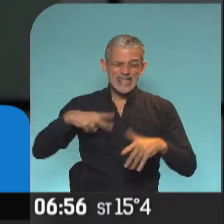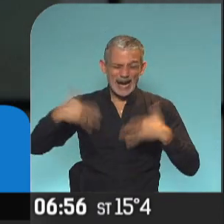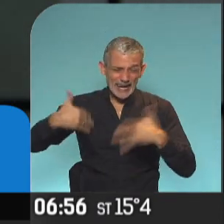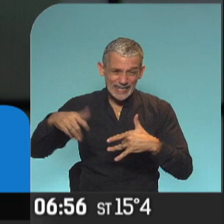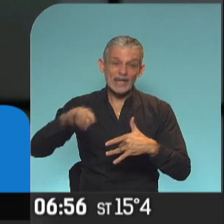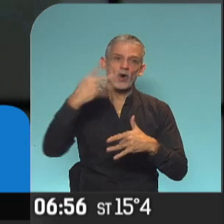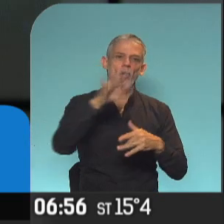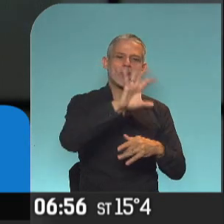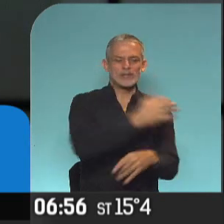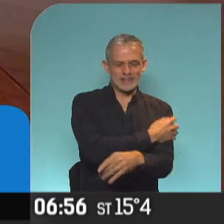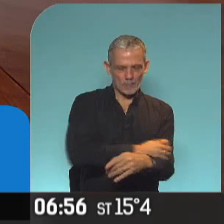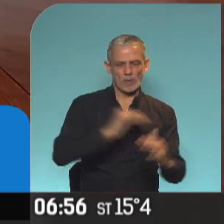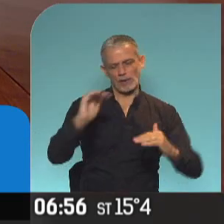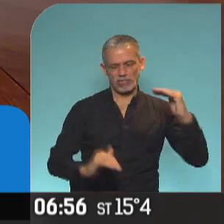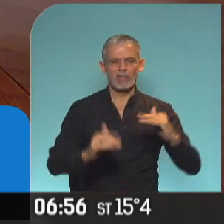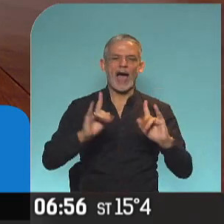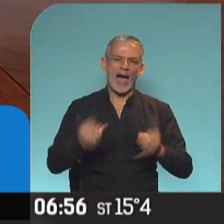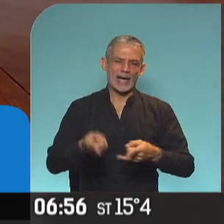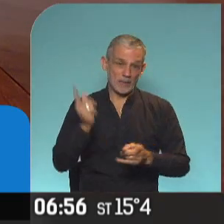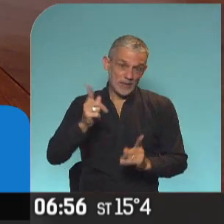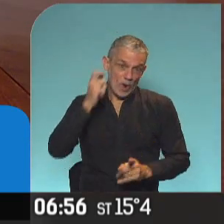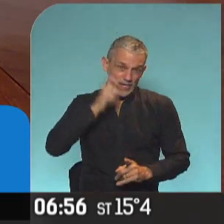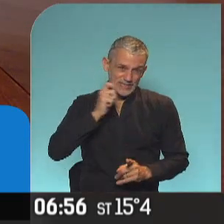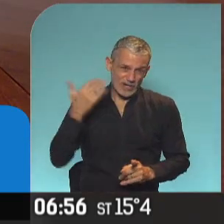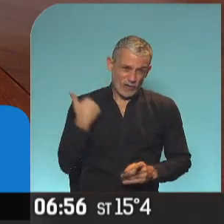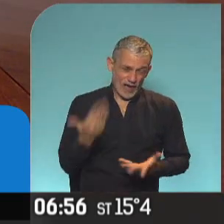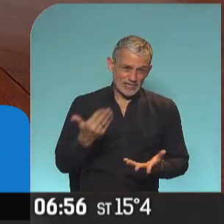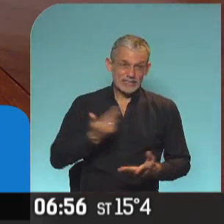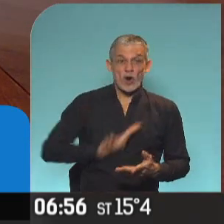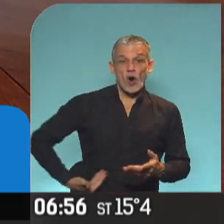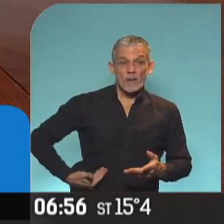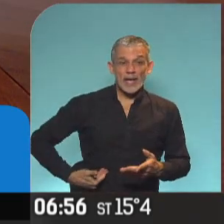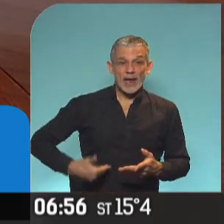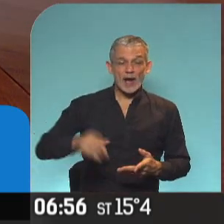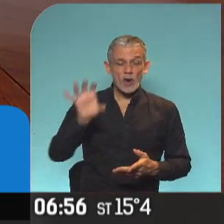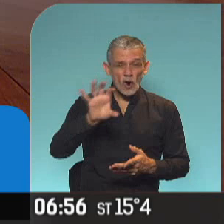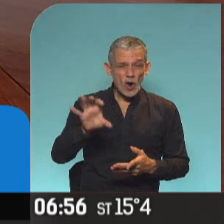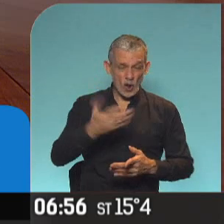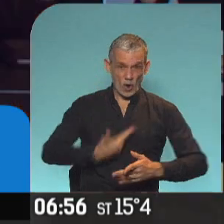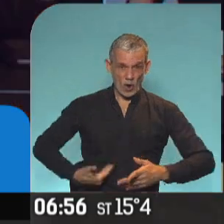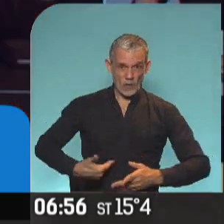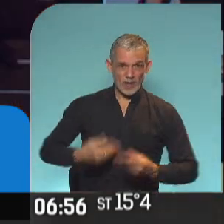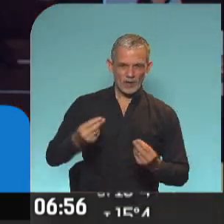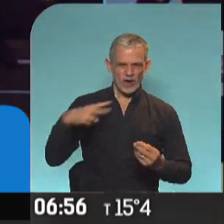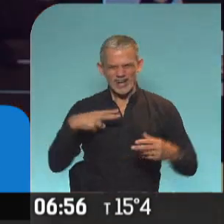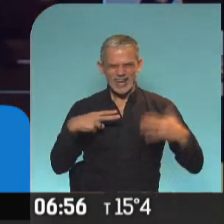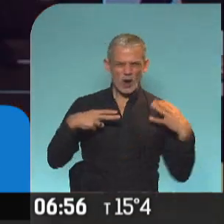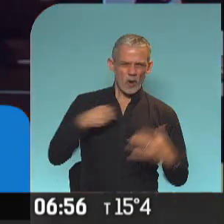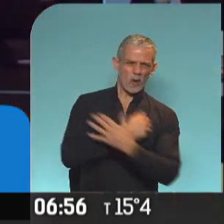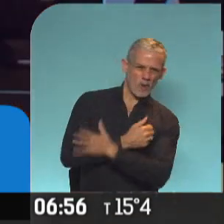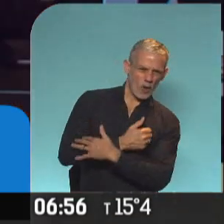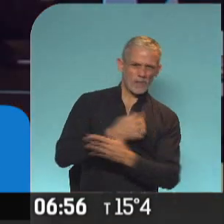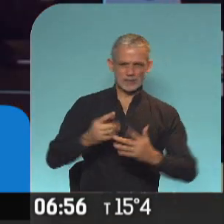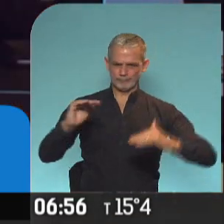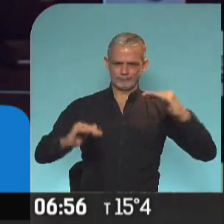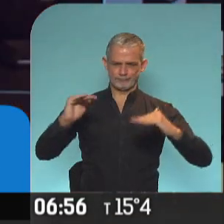ricos y provincias pobres. Bueno, lo que dijo Kicillof ayer, ¿no? Es un gobierno en función de lo rico y lo pobre. Habló de gobierno y